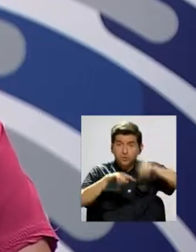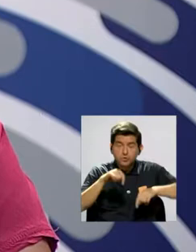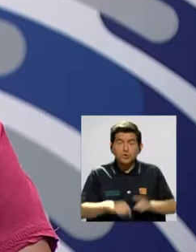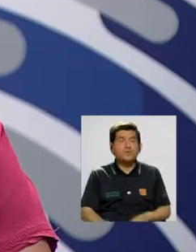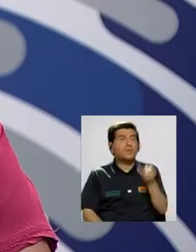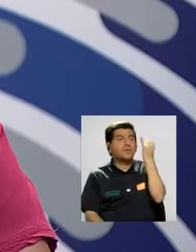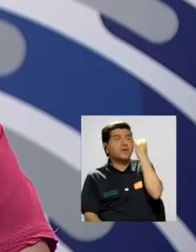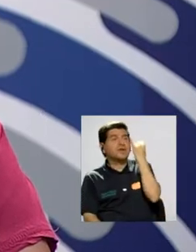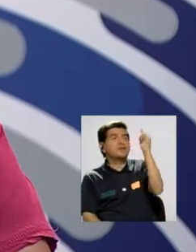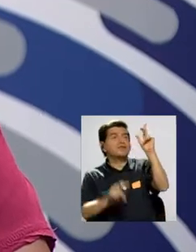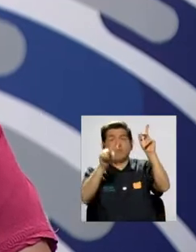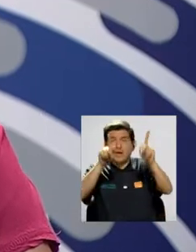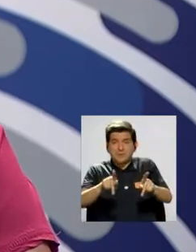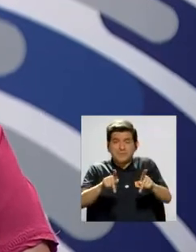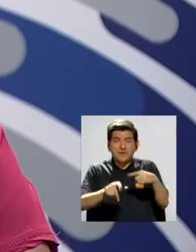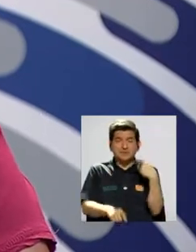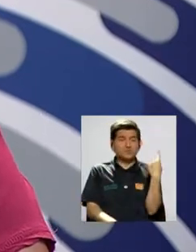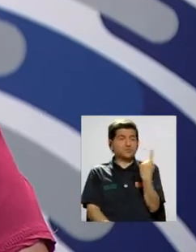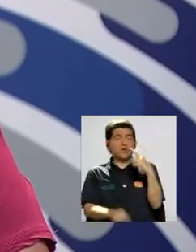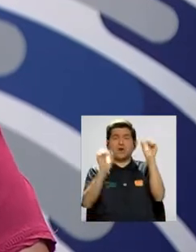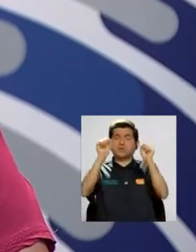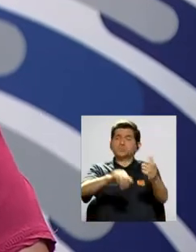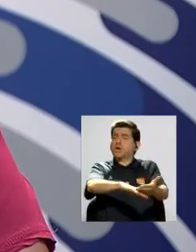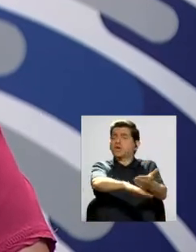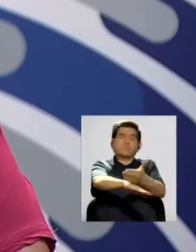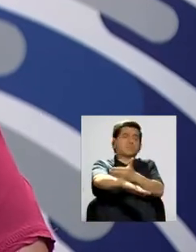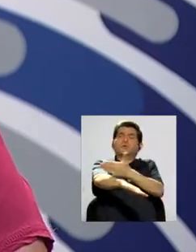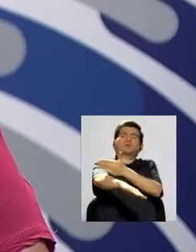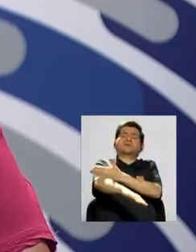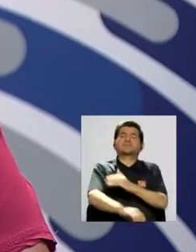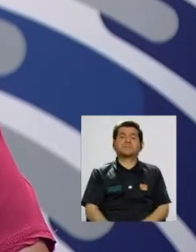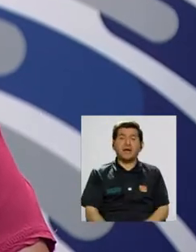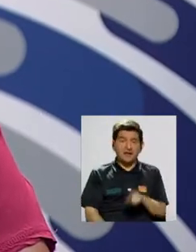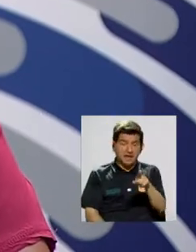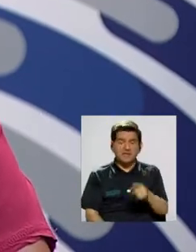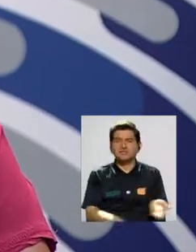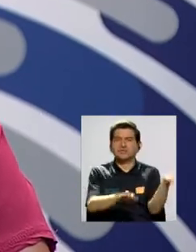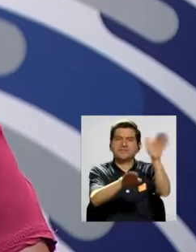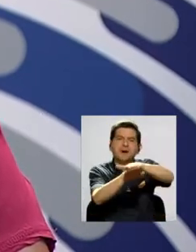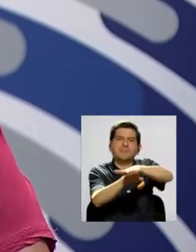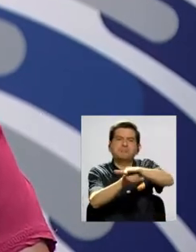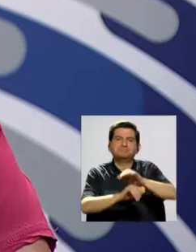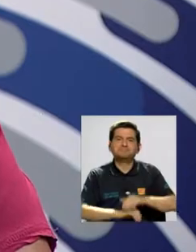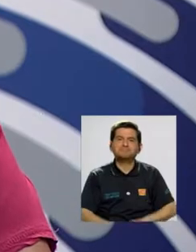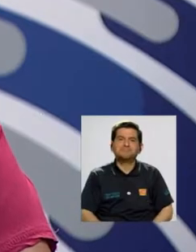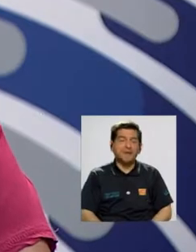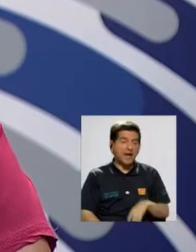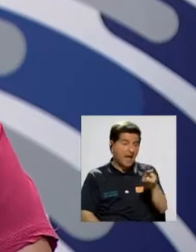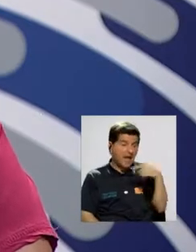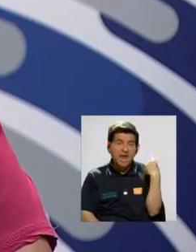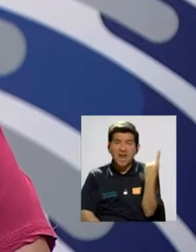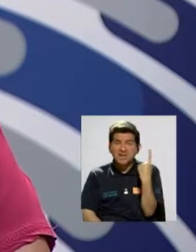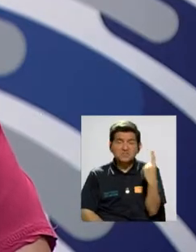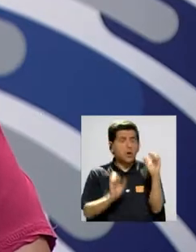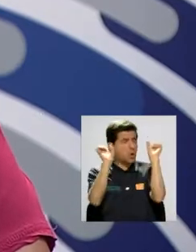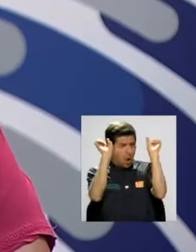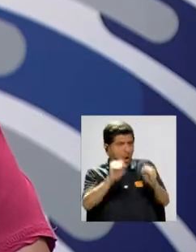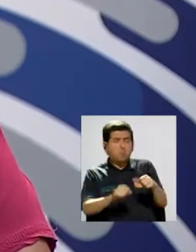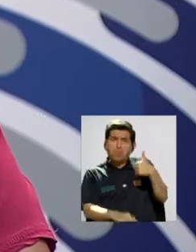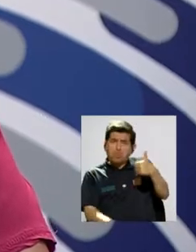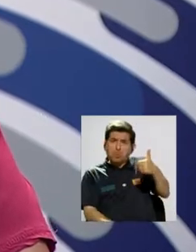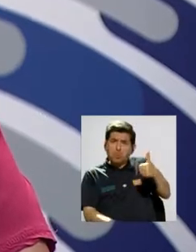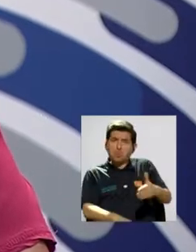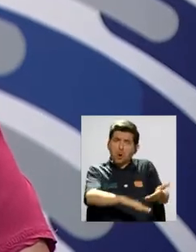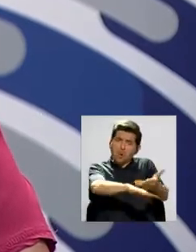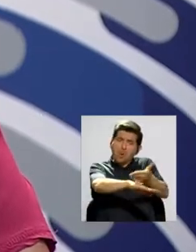ideal de que las personas solas pueden salir adelante, porque esa es una trampa. Entonces, David solo logró salir